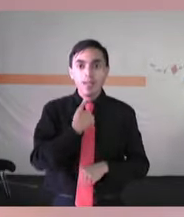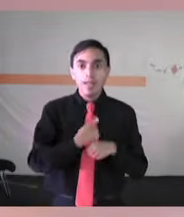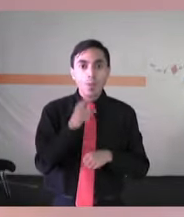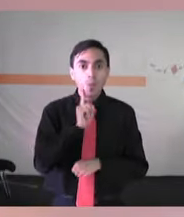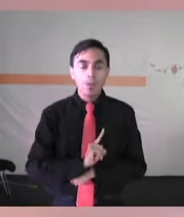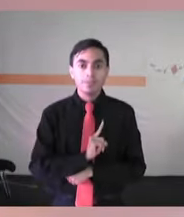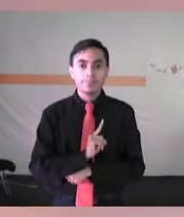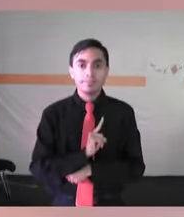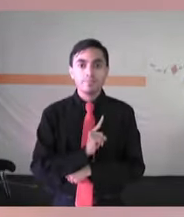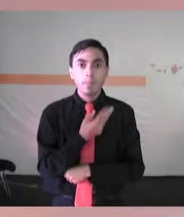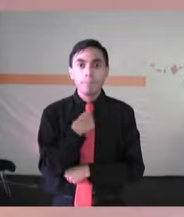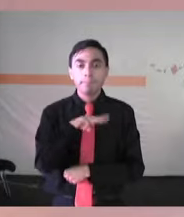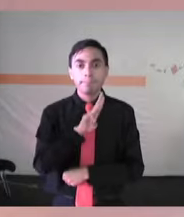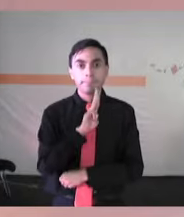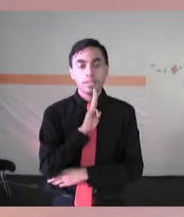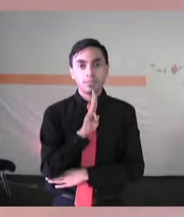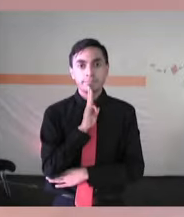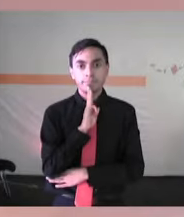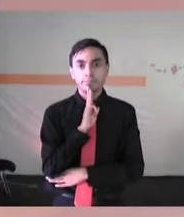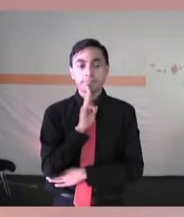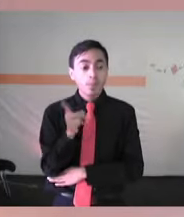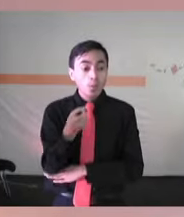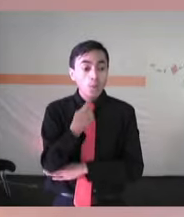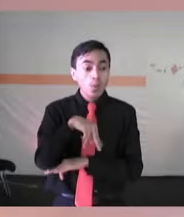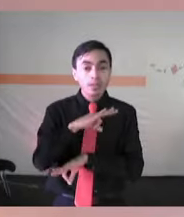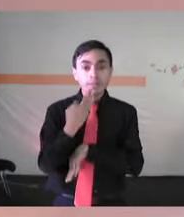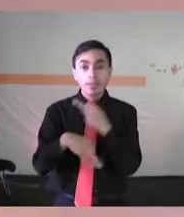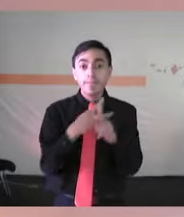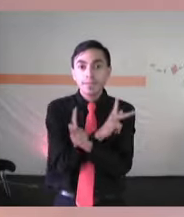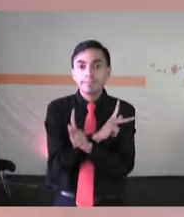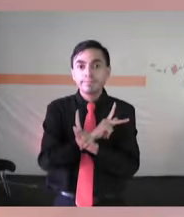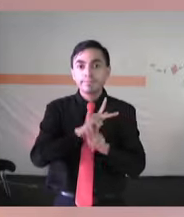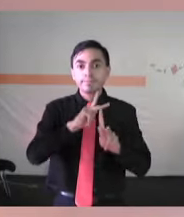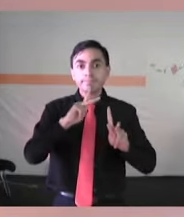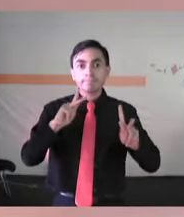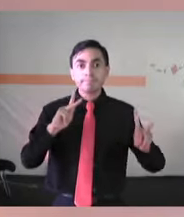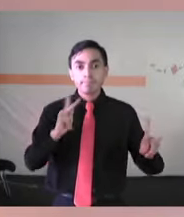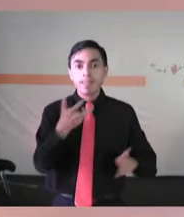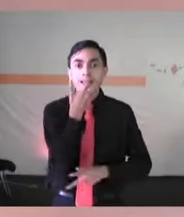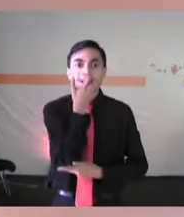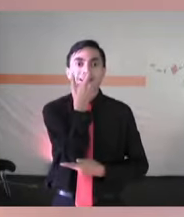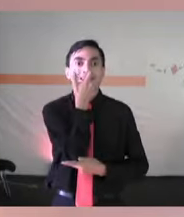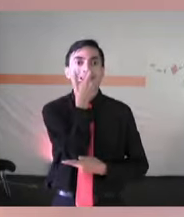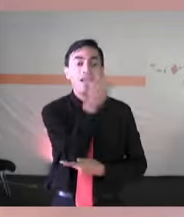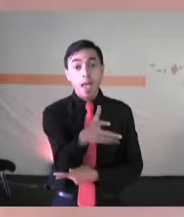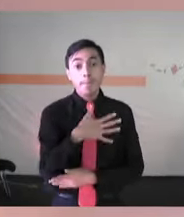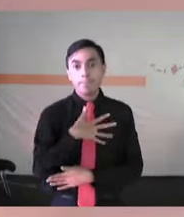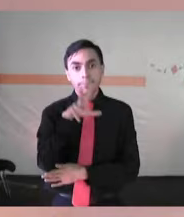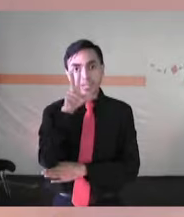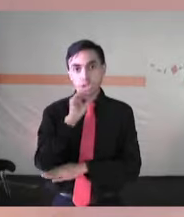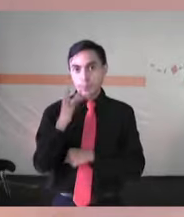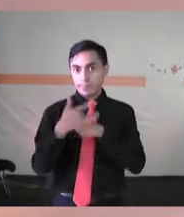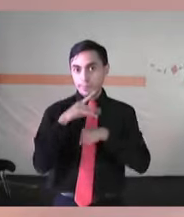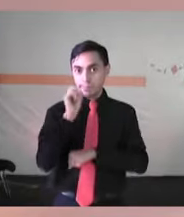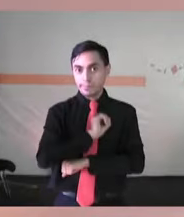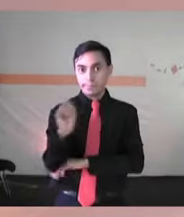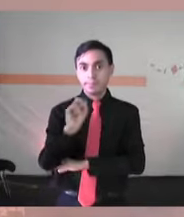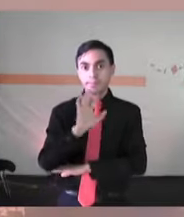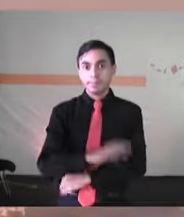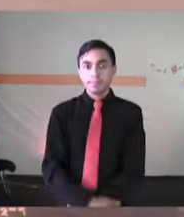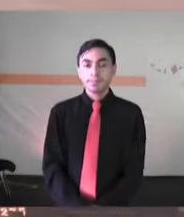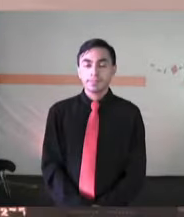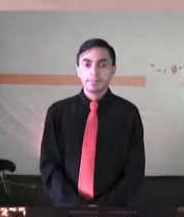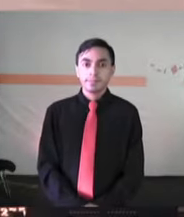abuelitas, madres, griten. A mí no, ¿eh? A mí no.